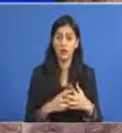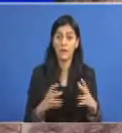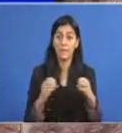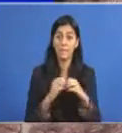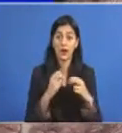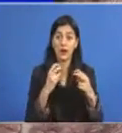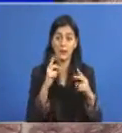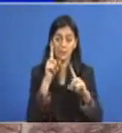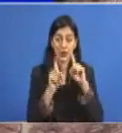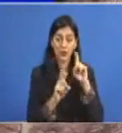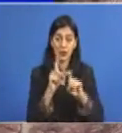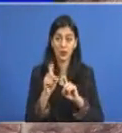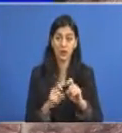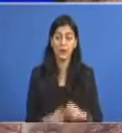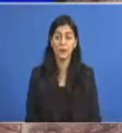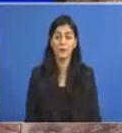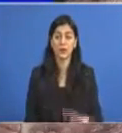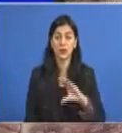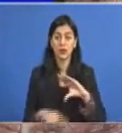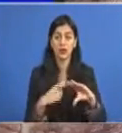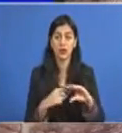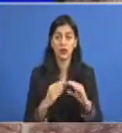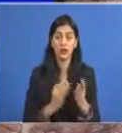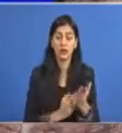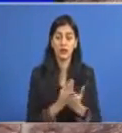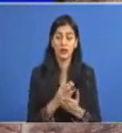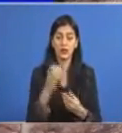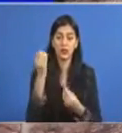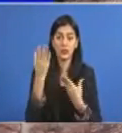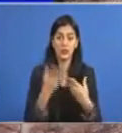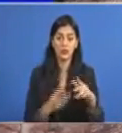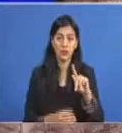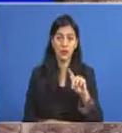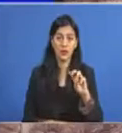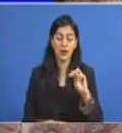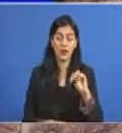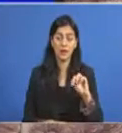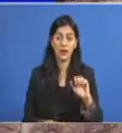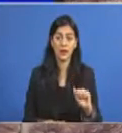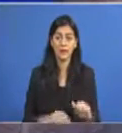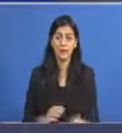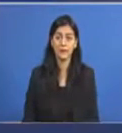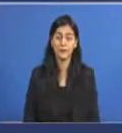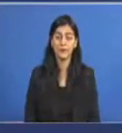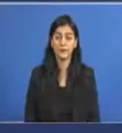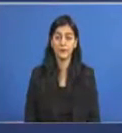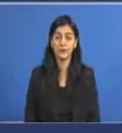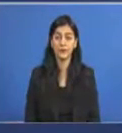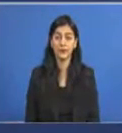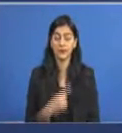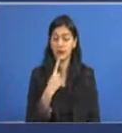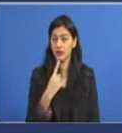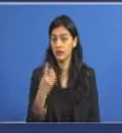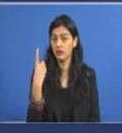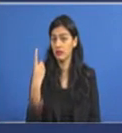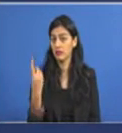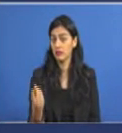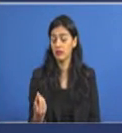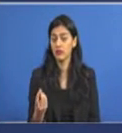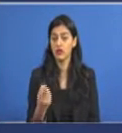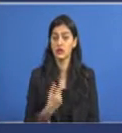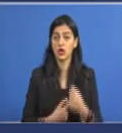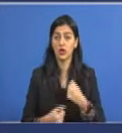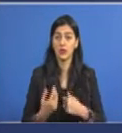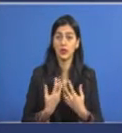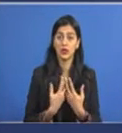más preguntas que nos han llegado a través de Yo Me Informo PMA. Y la pregunta es la siguiente, dirigida al director de